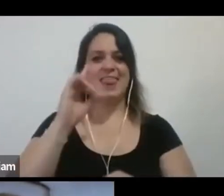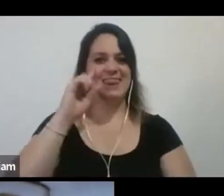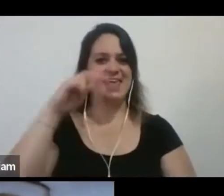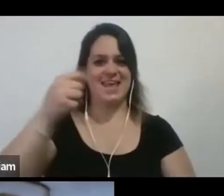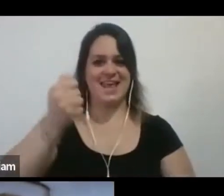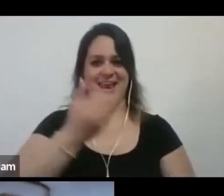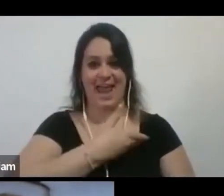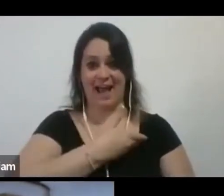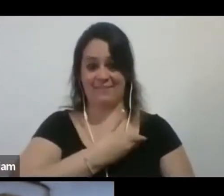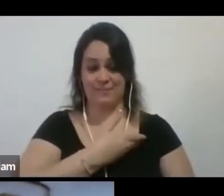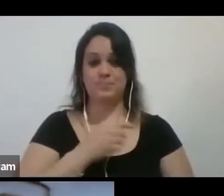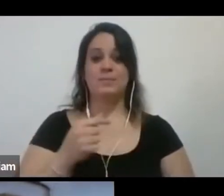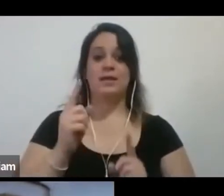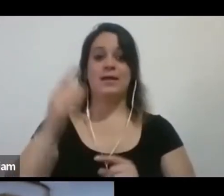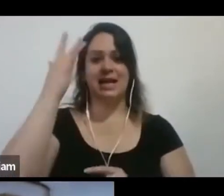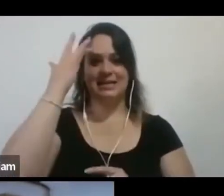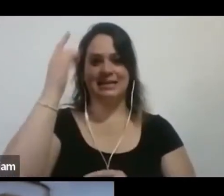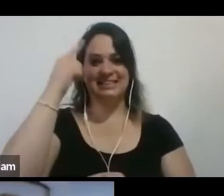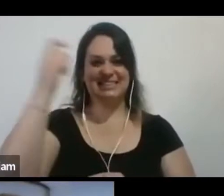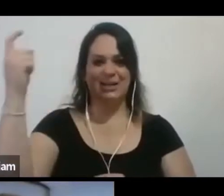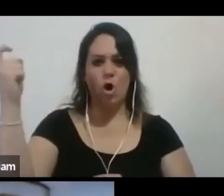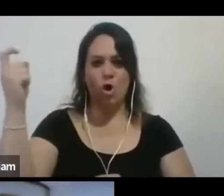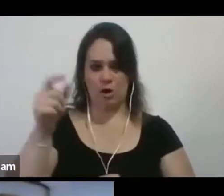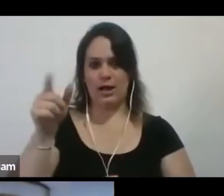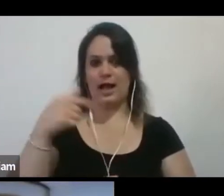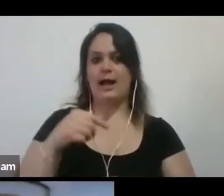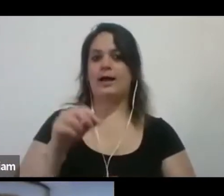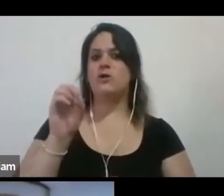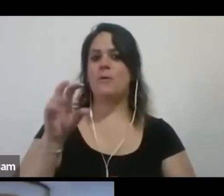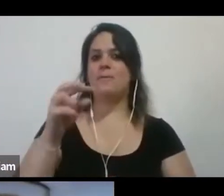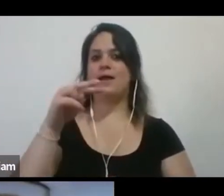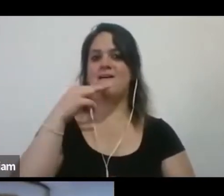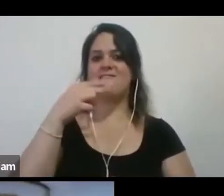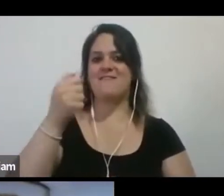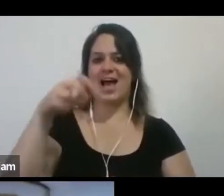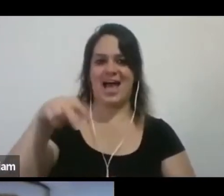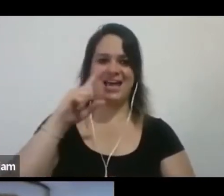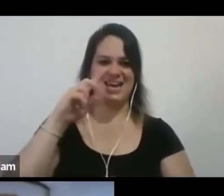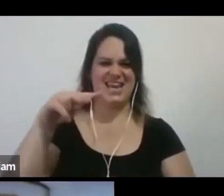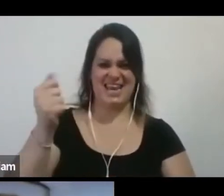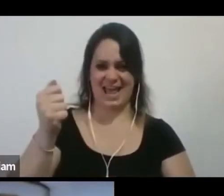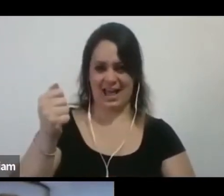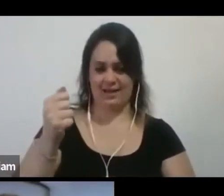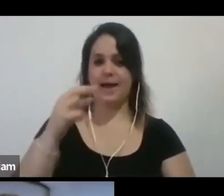en psicología Vanina Barón. El espacio de los CDI